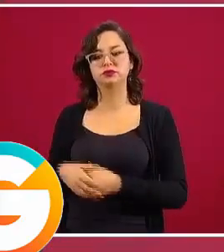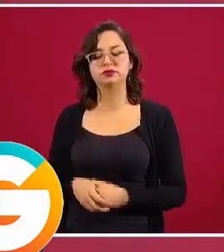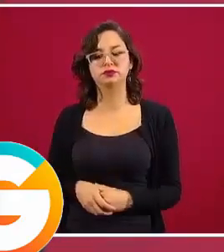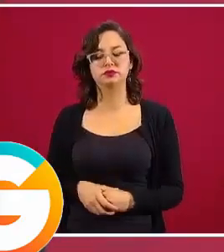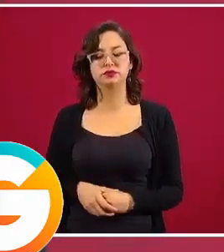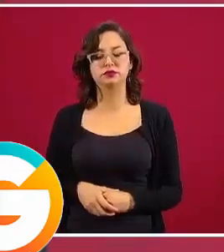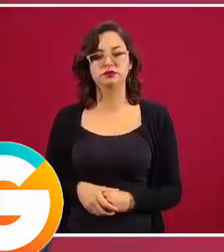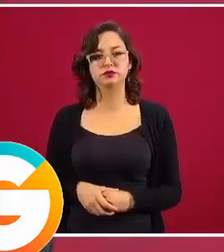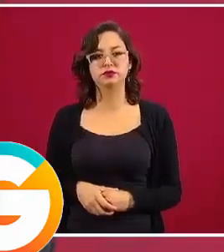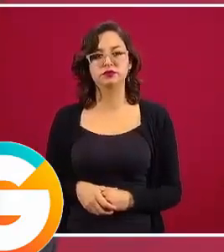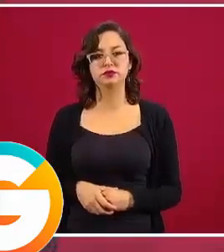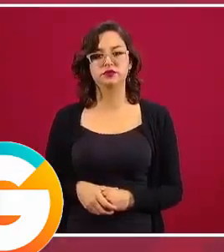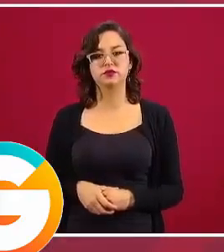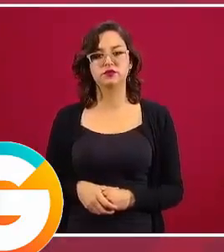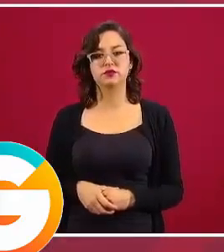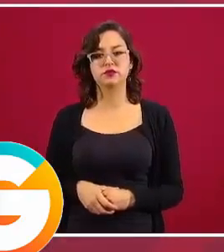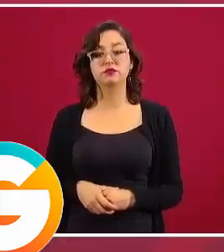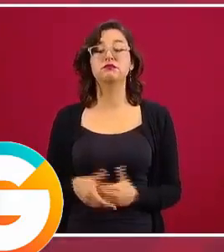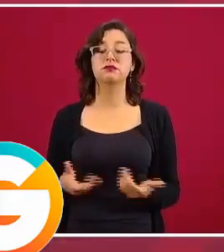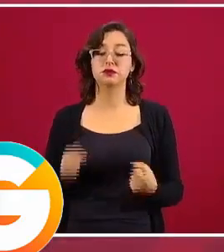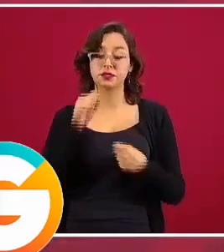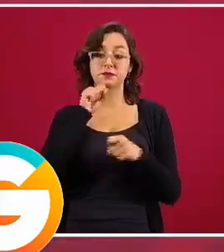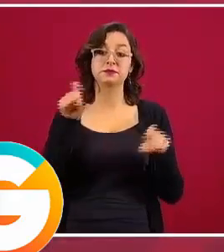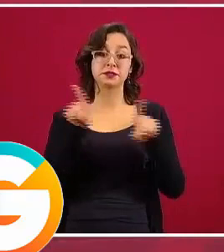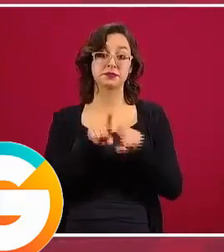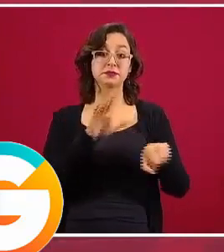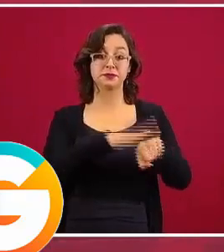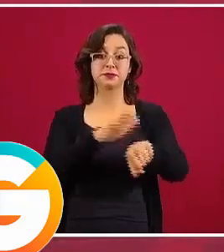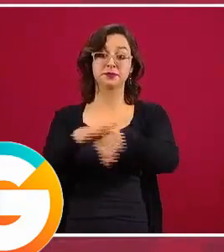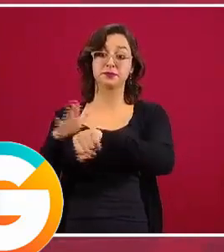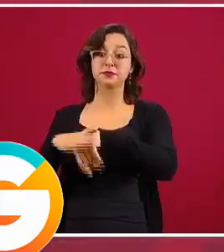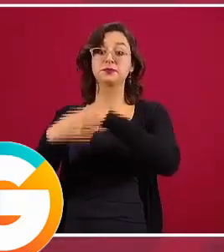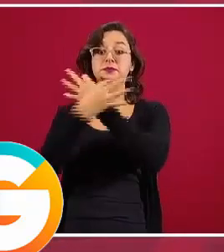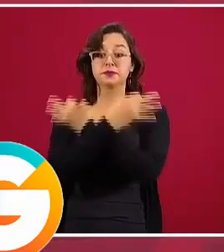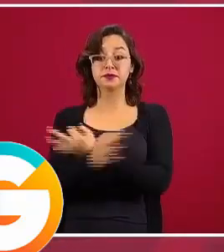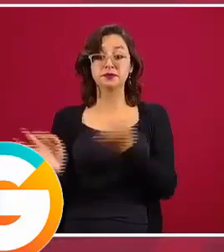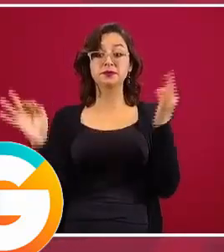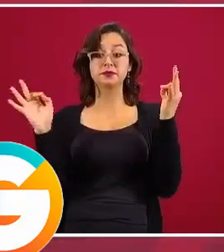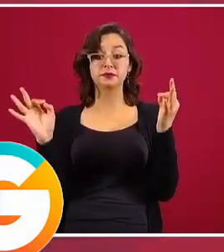Entonces, aprovechar también para mandar este mensaje, porque